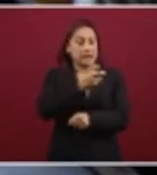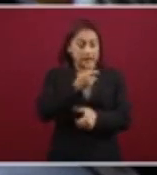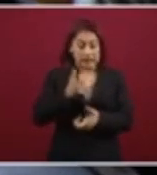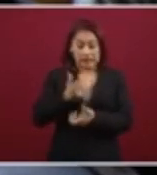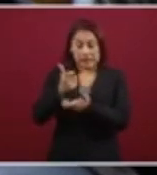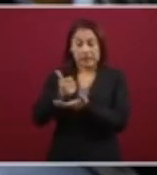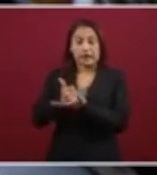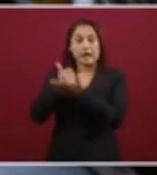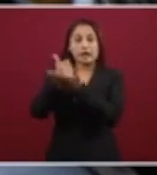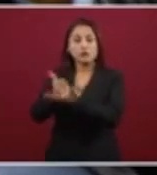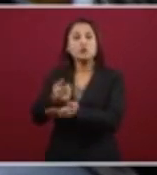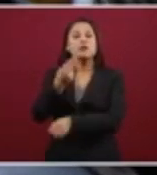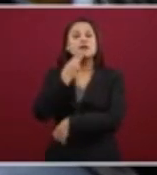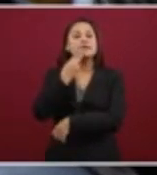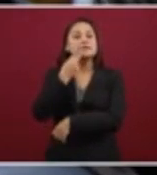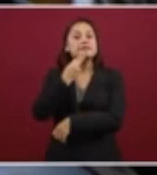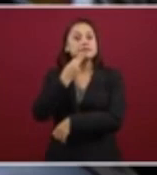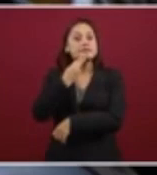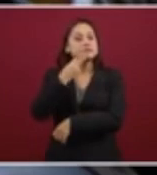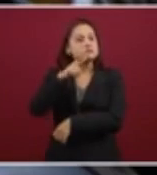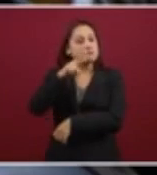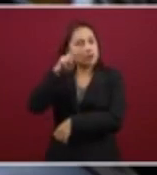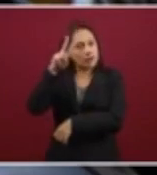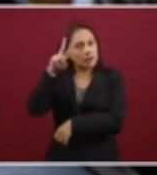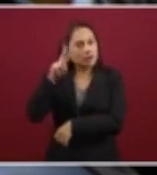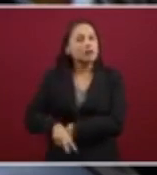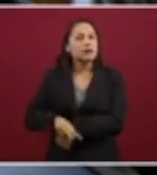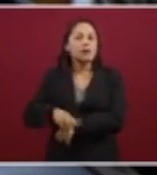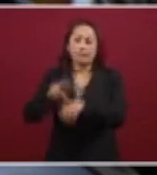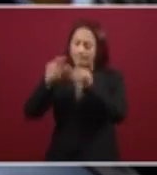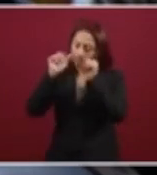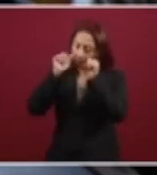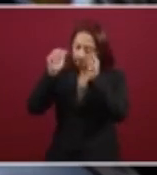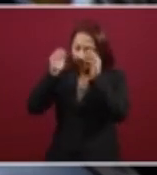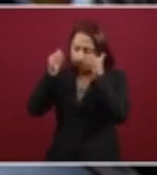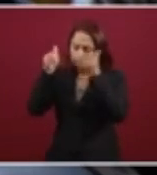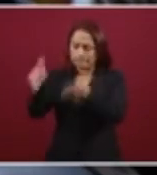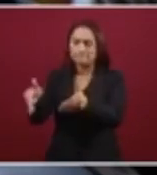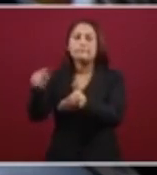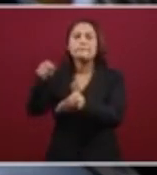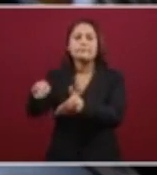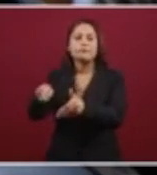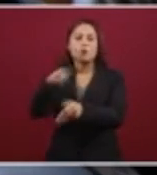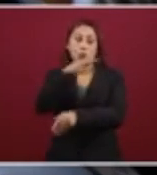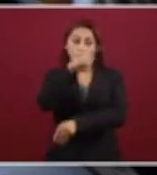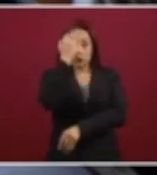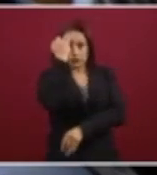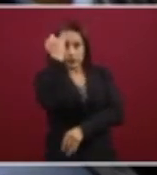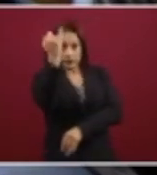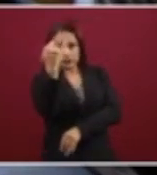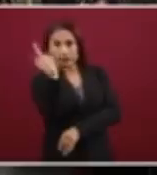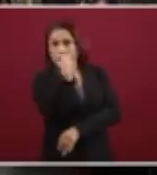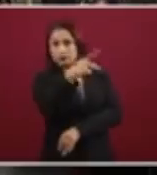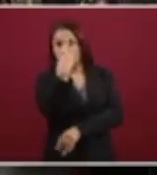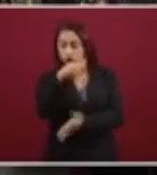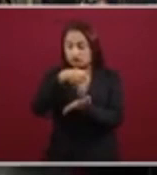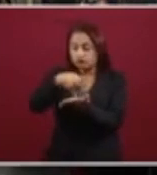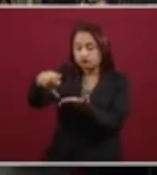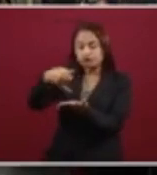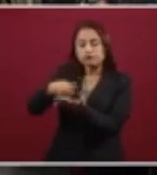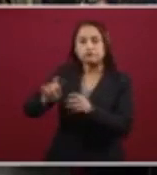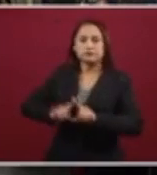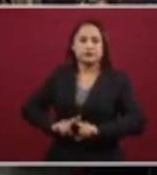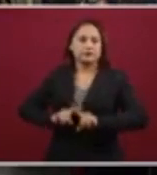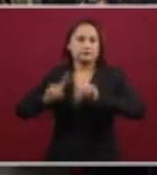federal para que este fertilizante sea utilizado para los fines que originalmente fue creado. ¿Cuáles son las